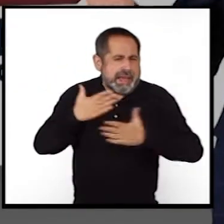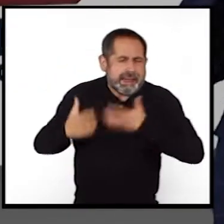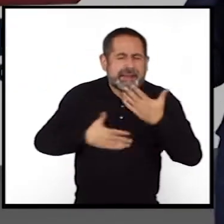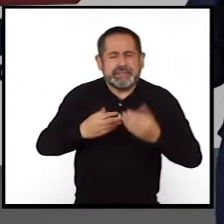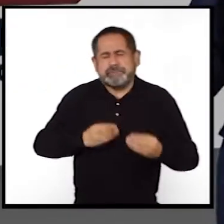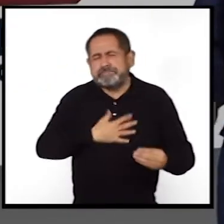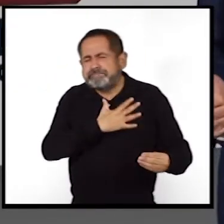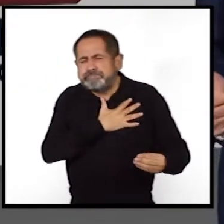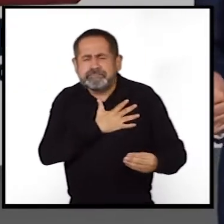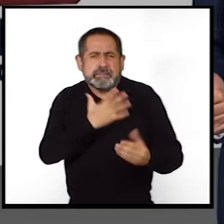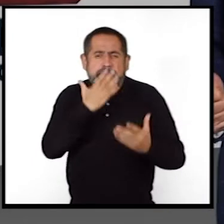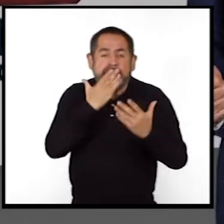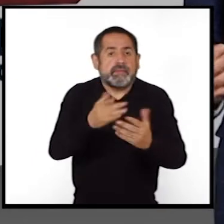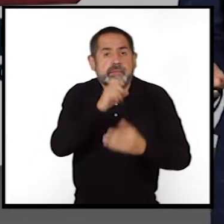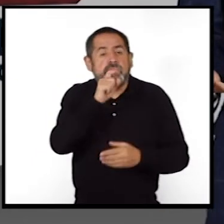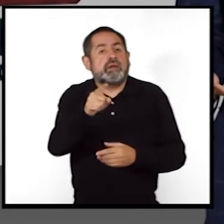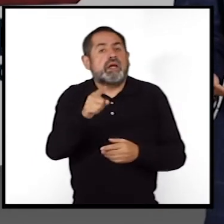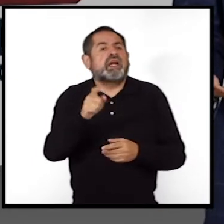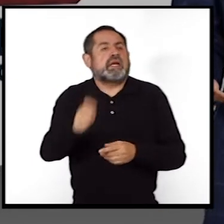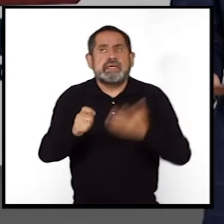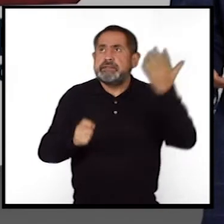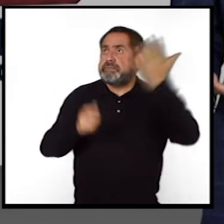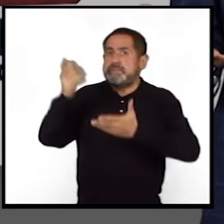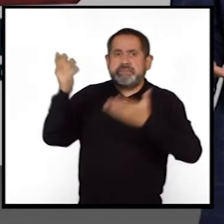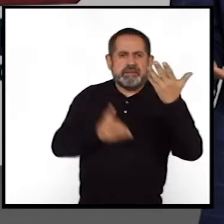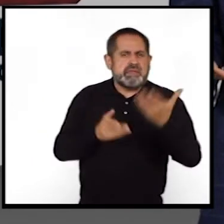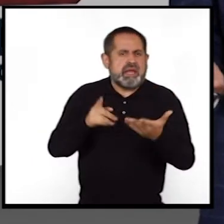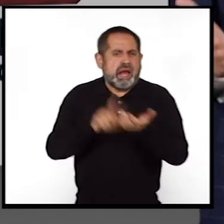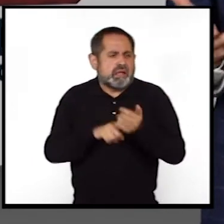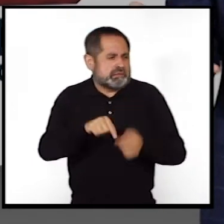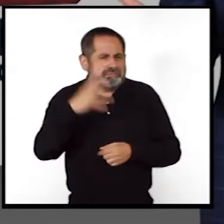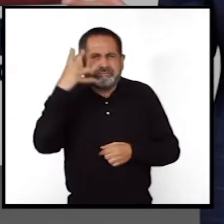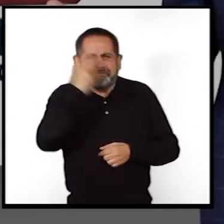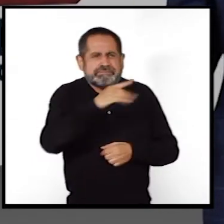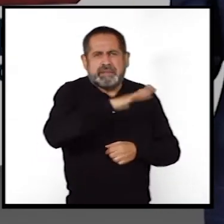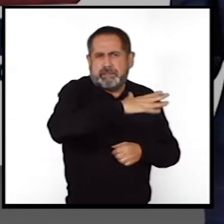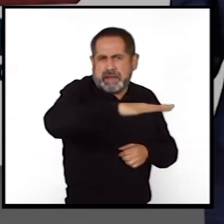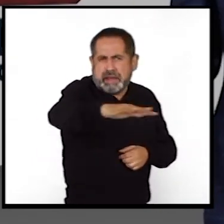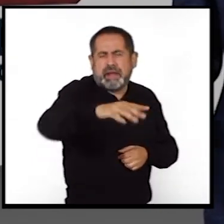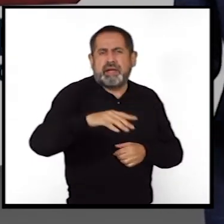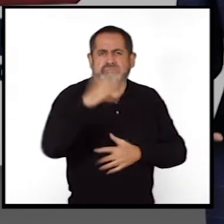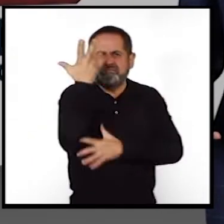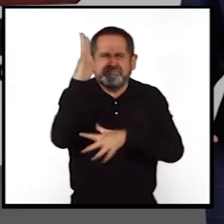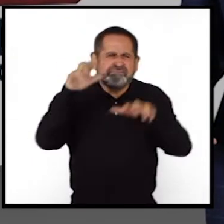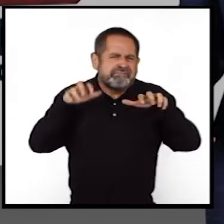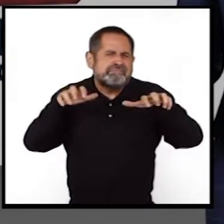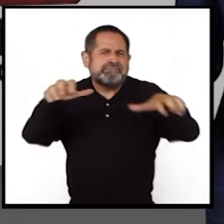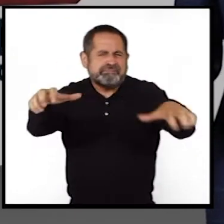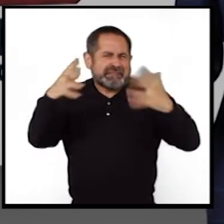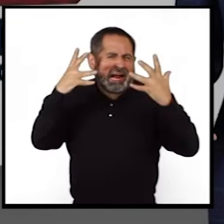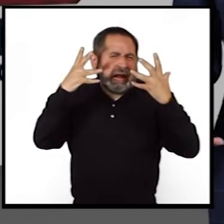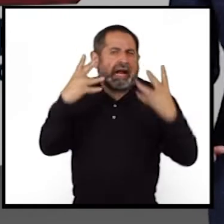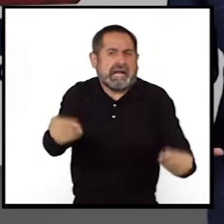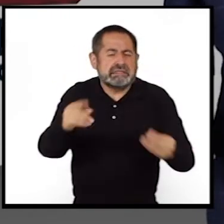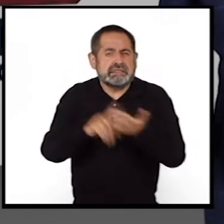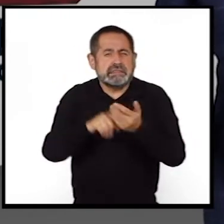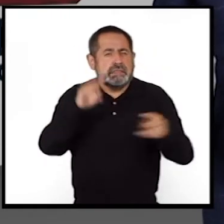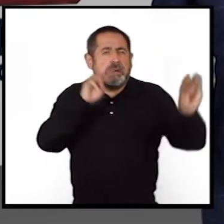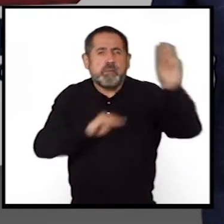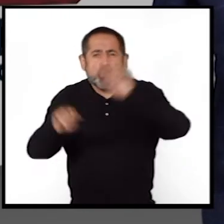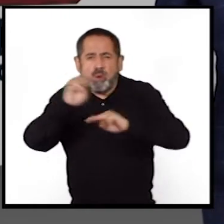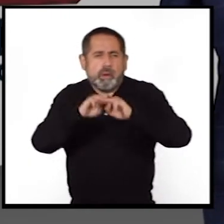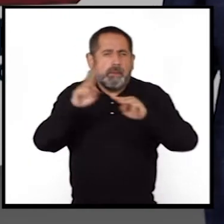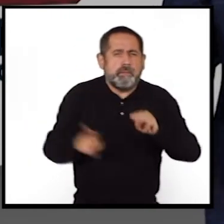es alegría, pasión, pero también es hogar de espléndidas playas, maravillosos bosques,